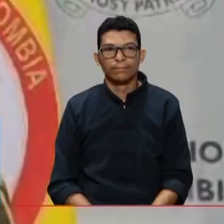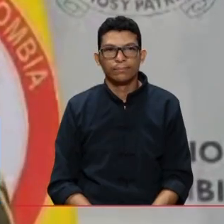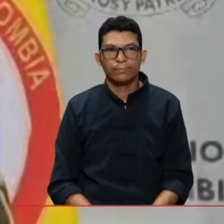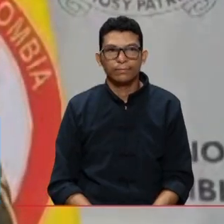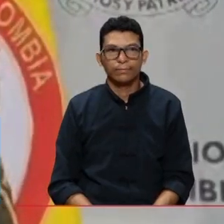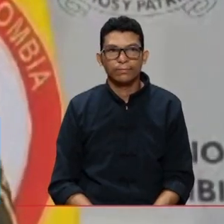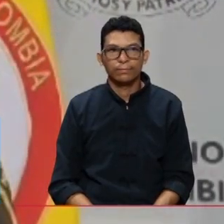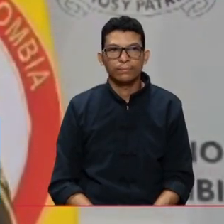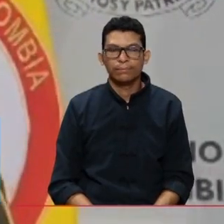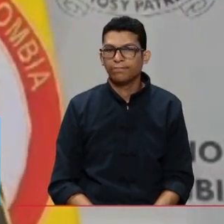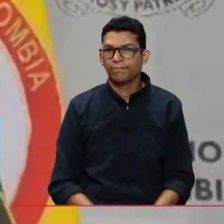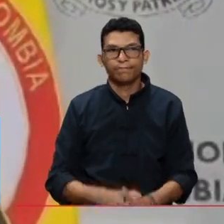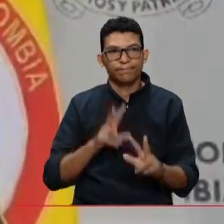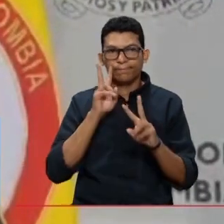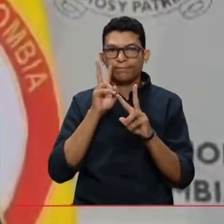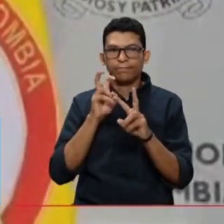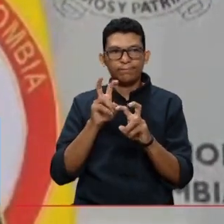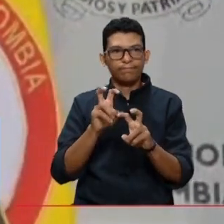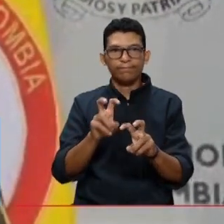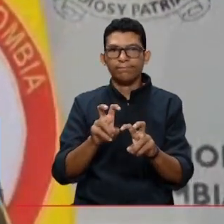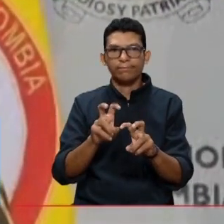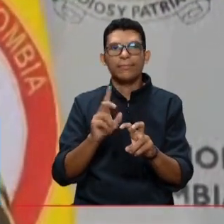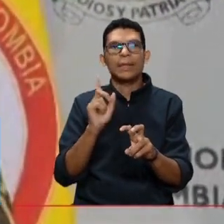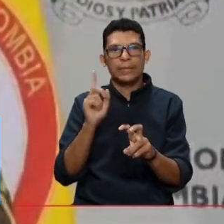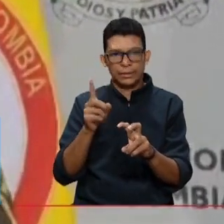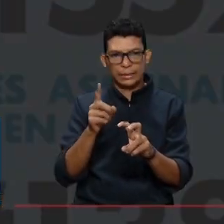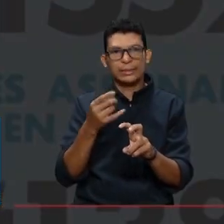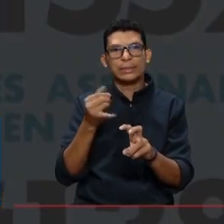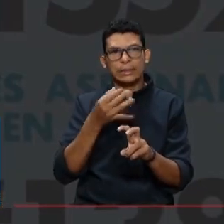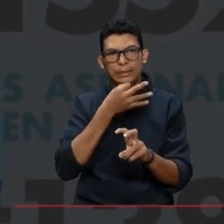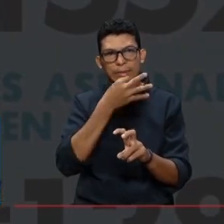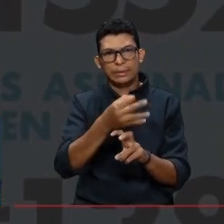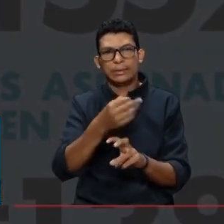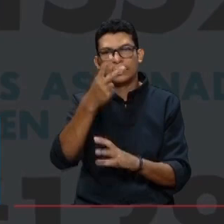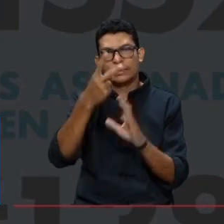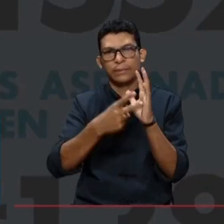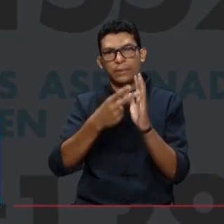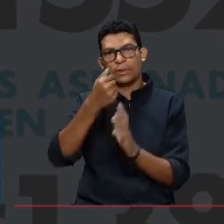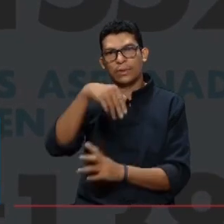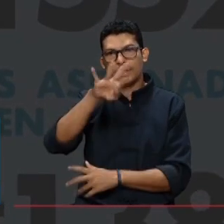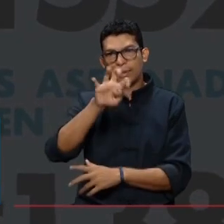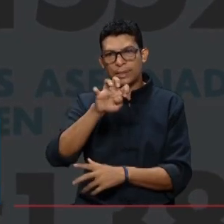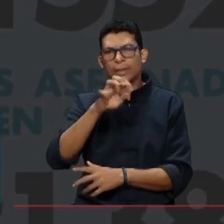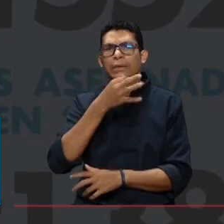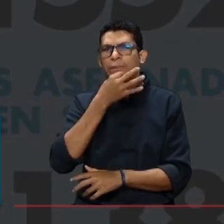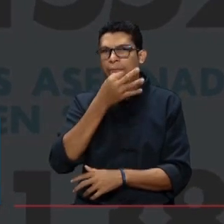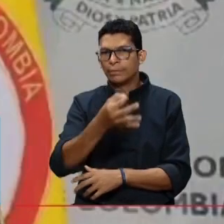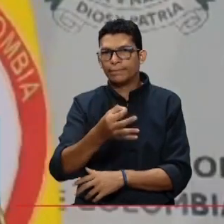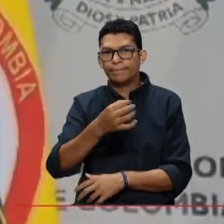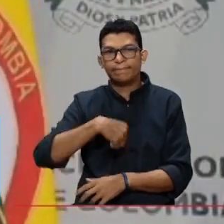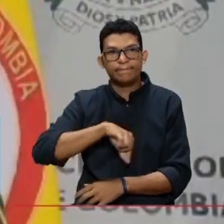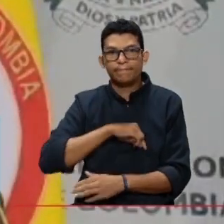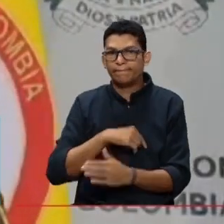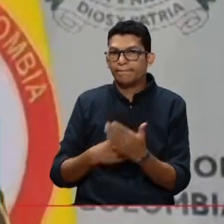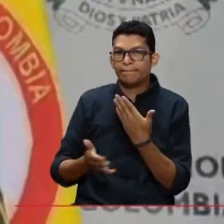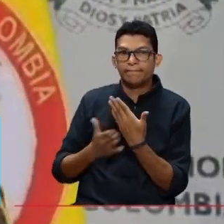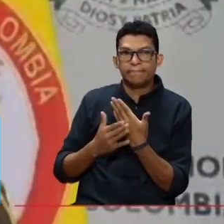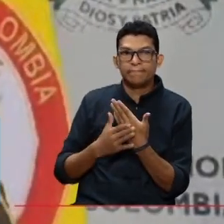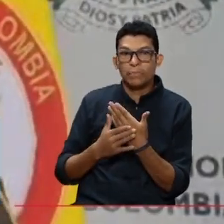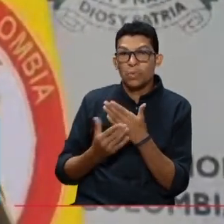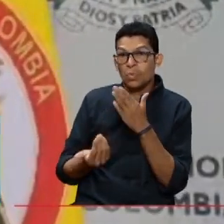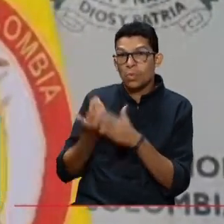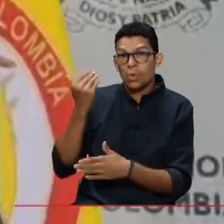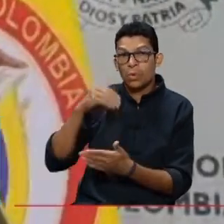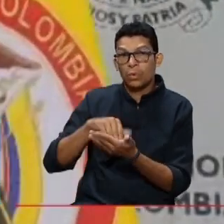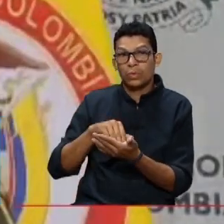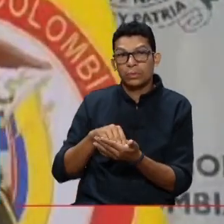No, eso está en materia de investigación. Él colocó una denuncia en el año 2019. No tenemos reporte que haya